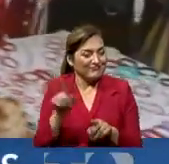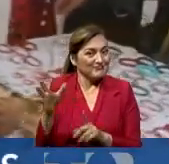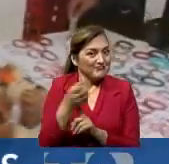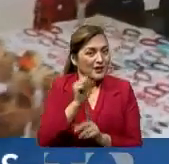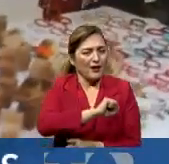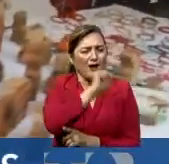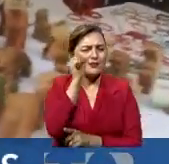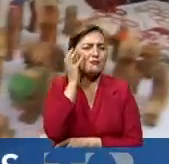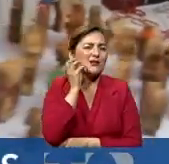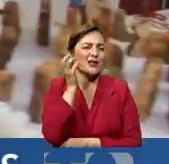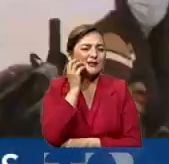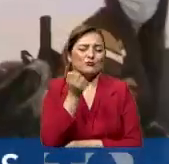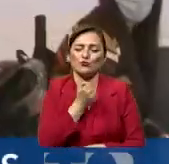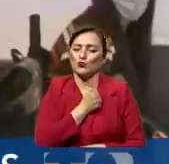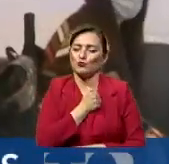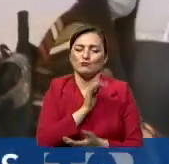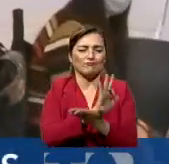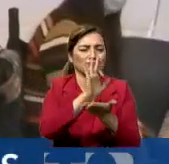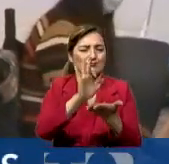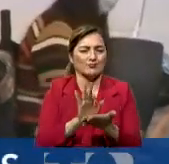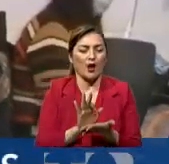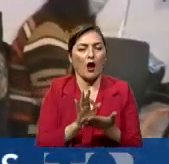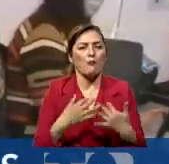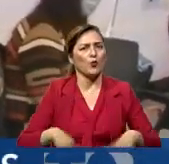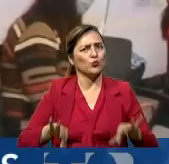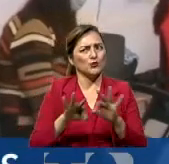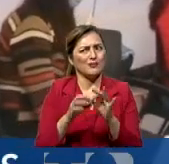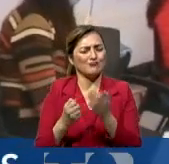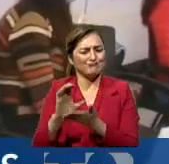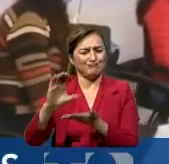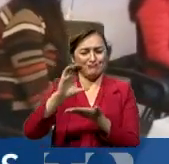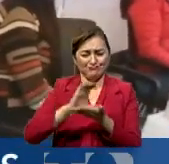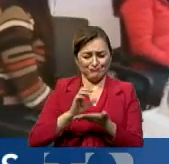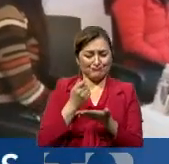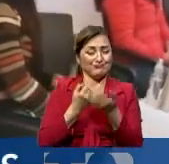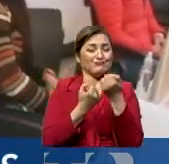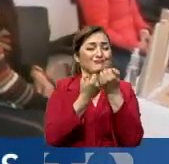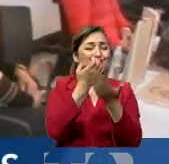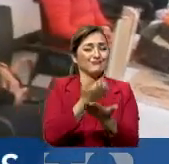sus experiencias y la importancia de recibir apoyo económico para lograr sacar